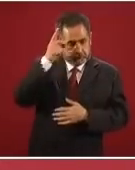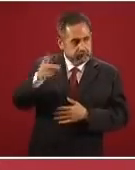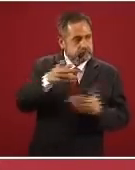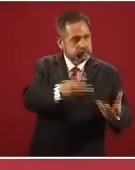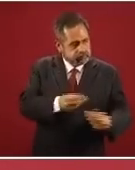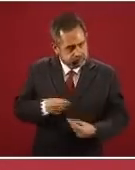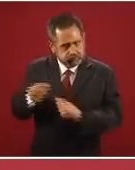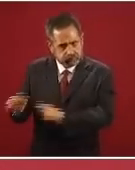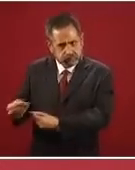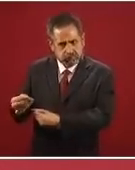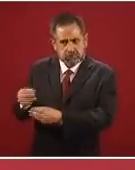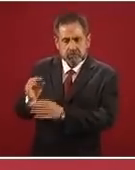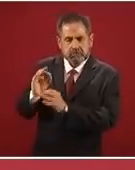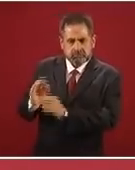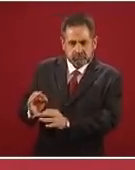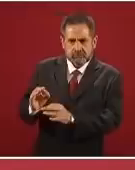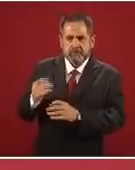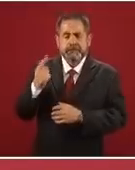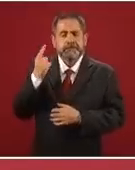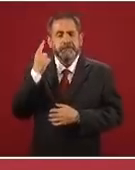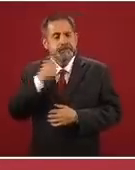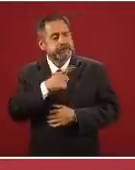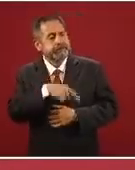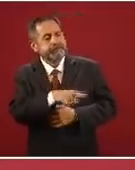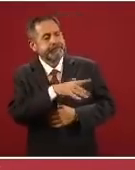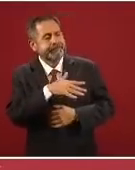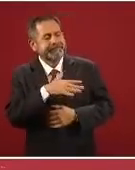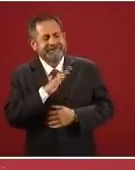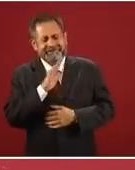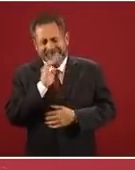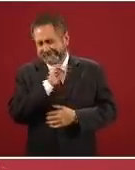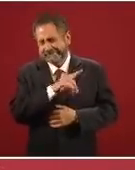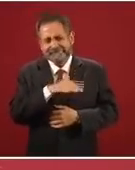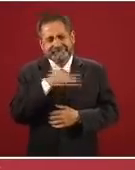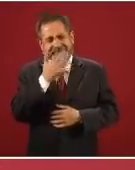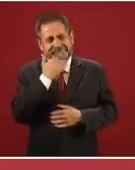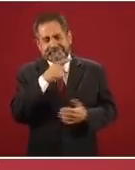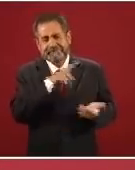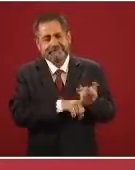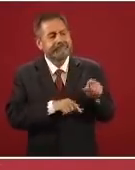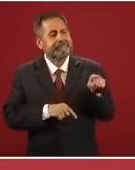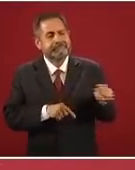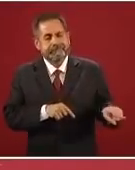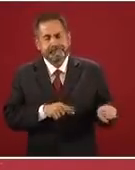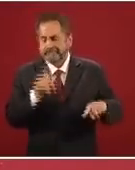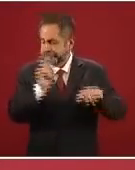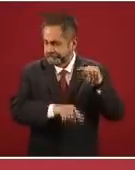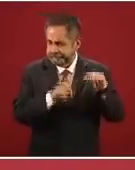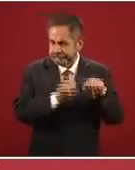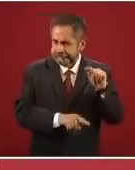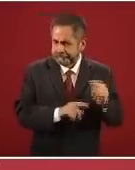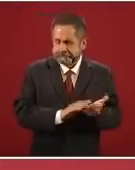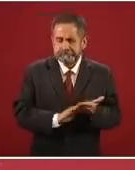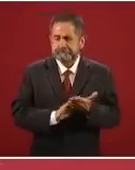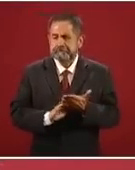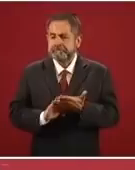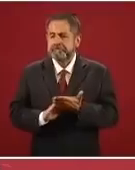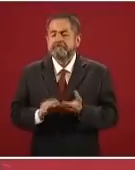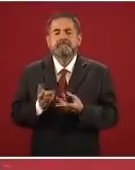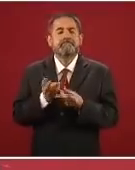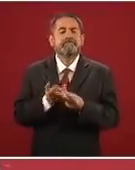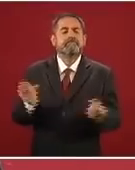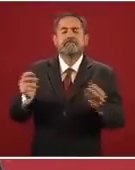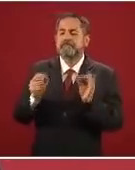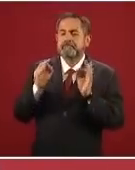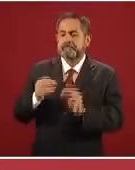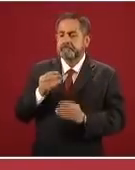necesarias para que este mal, que es quizá el más profundo que tiene nuestro país, pueda ser resuelto de esta